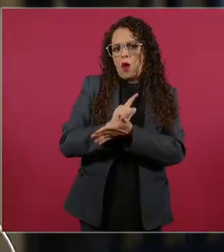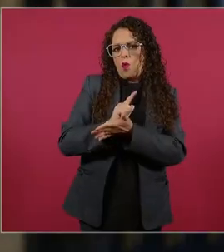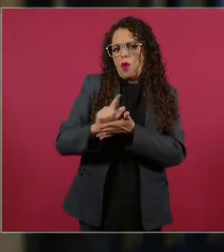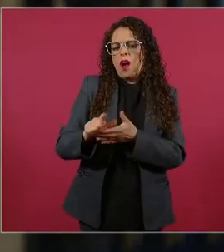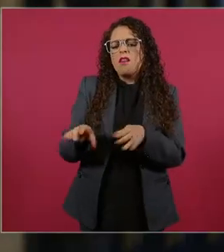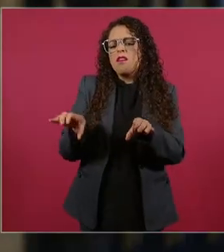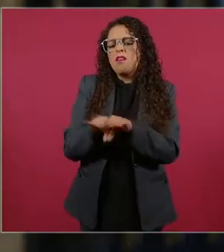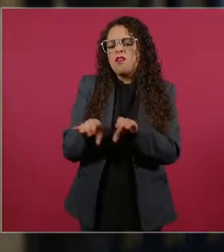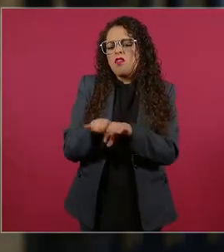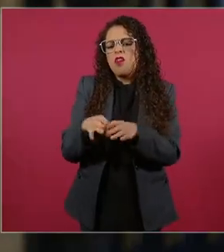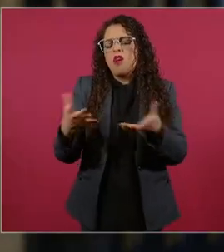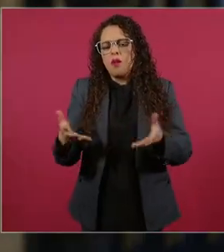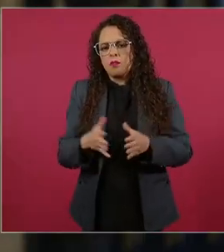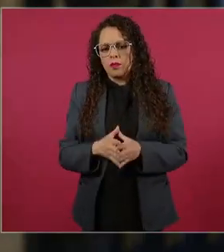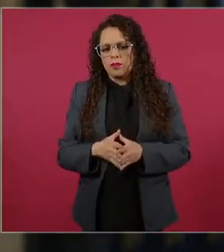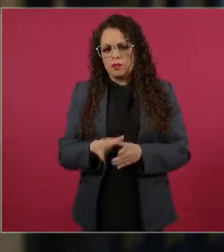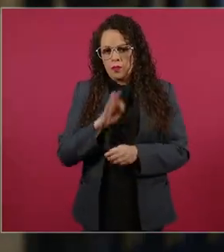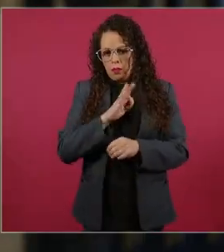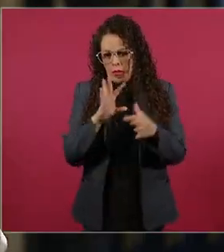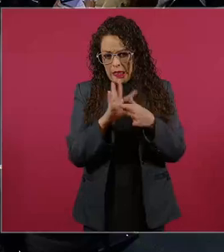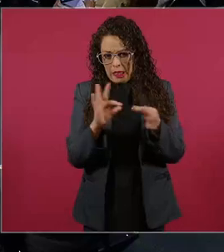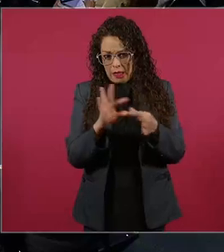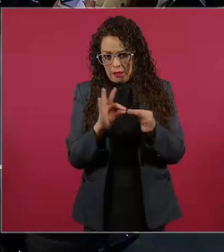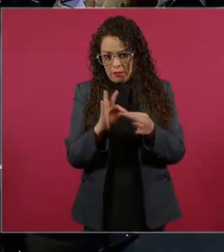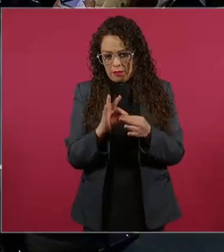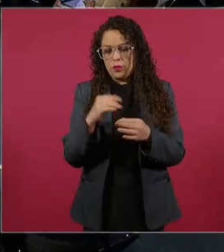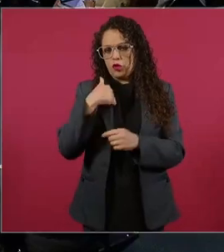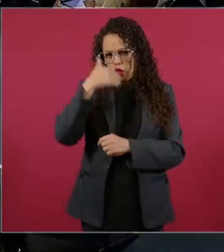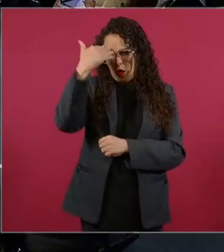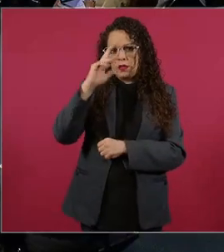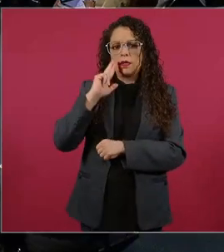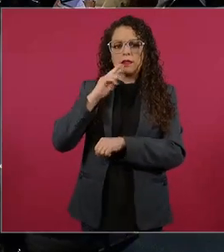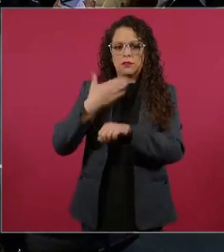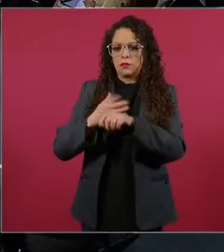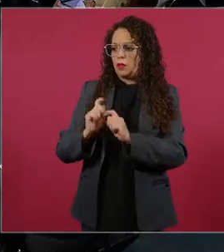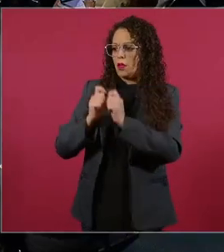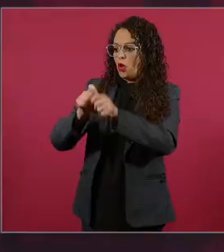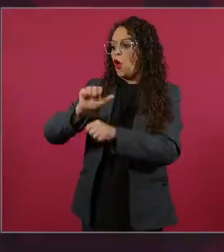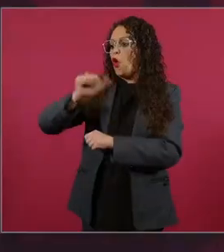aunque esto ya le tocará a la nueva administración, por favor. Bueno,